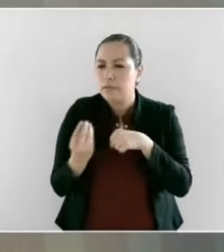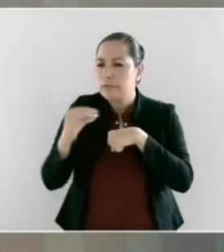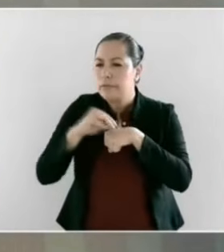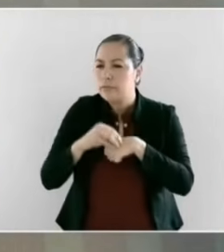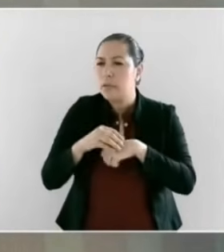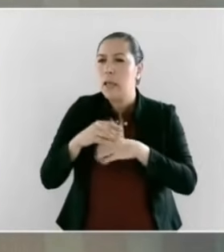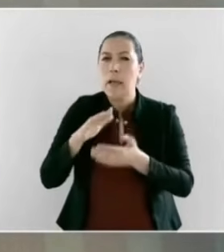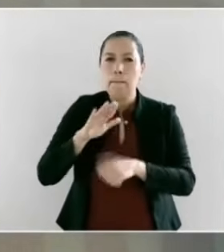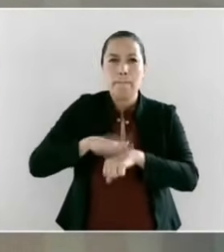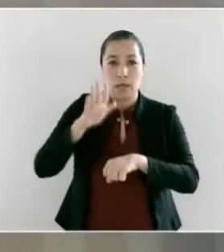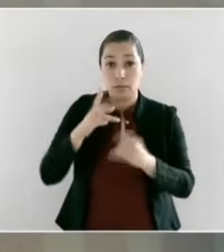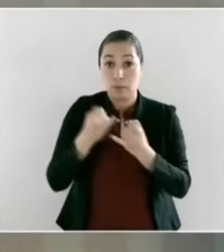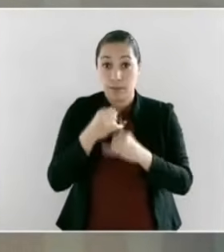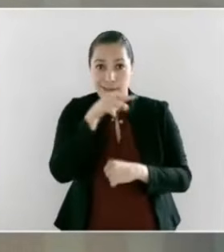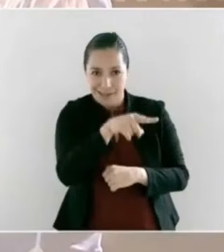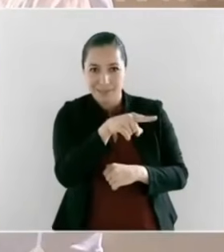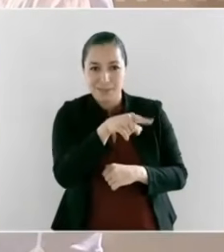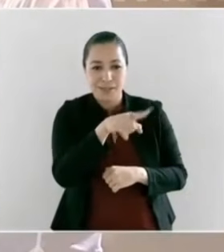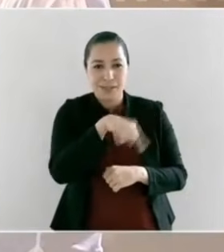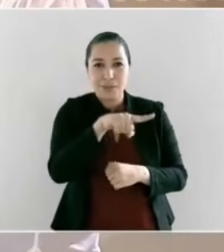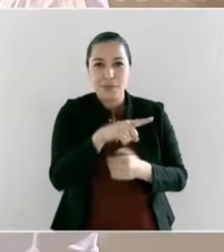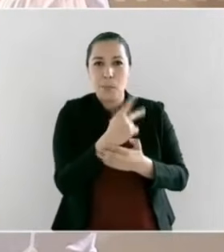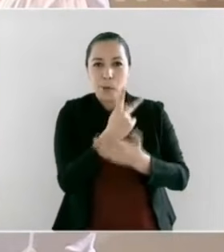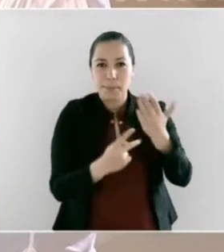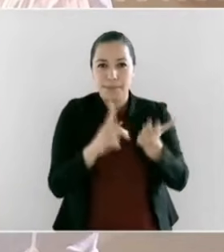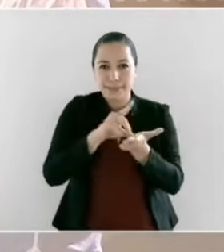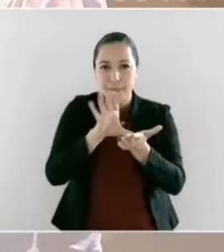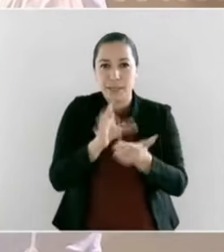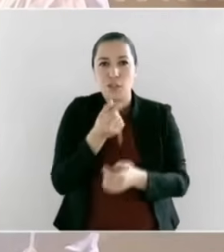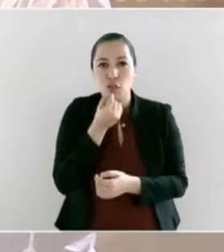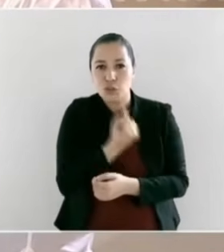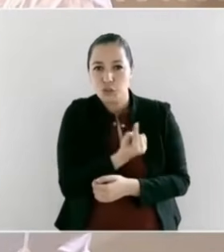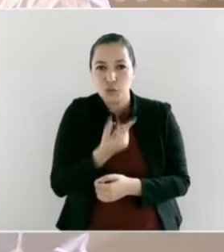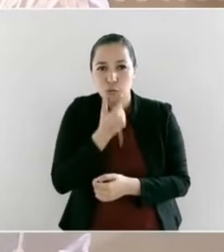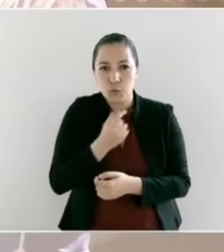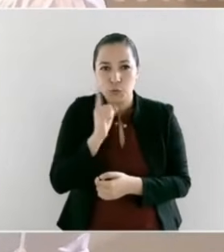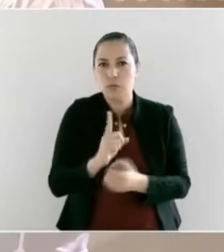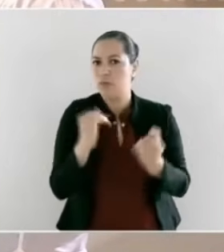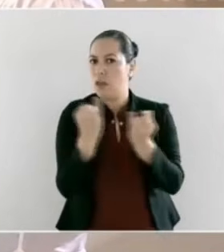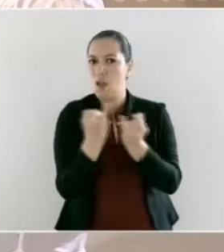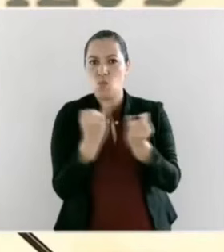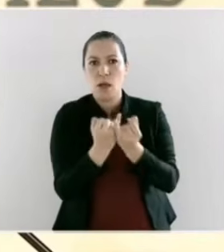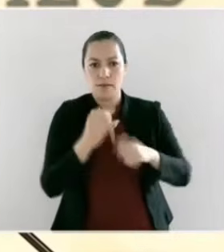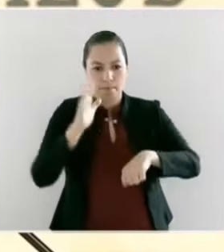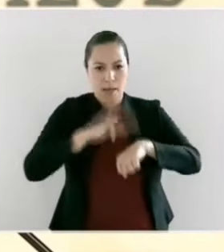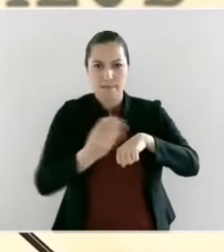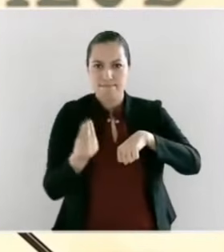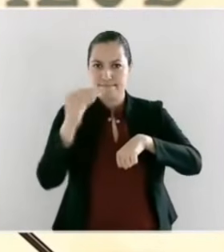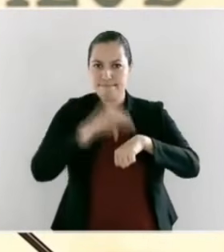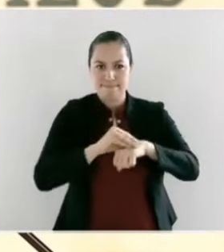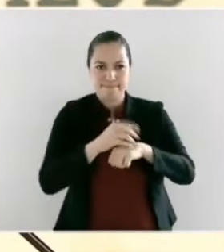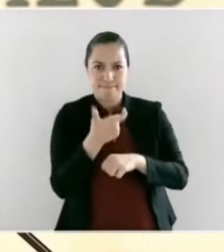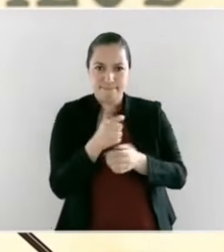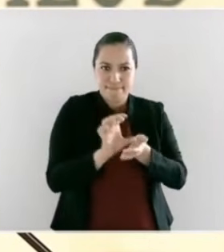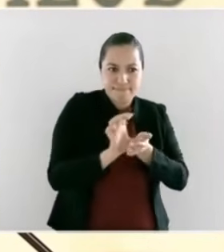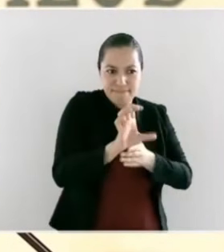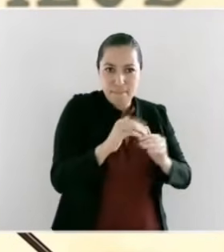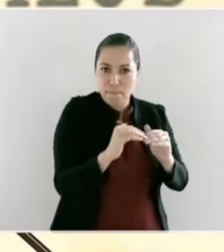para niñas y niños con discapacidad. Van a continuar entregándose becas desde